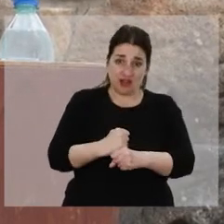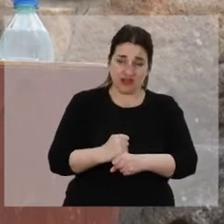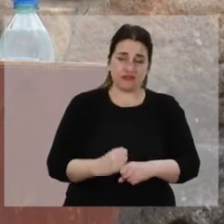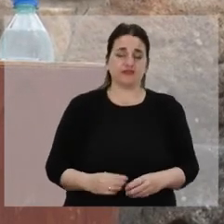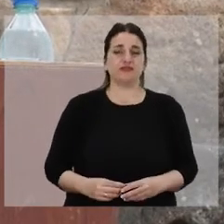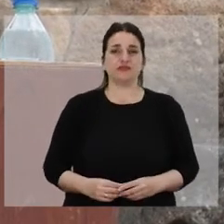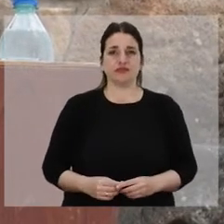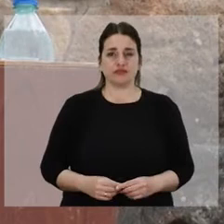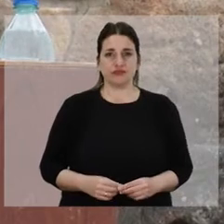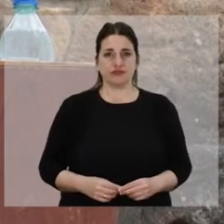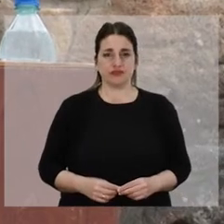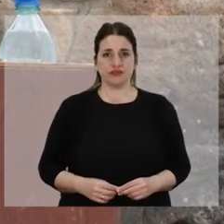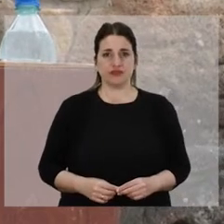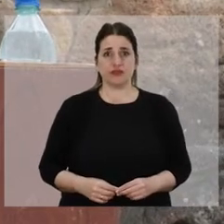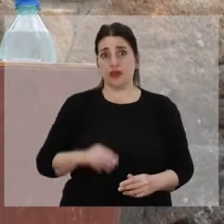la gente de trabajo.